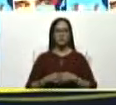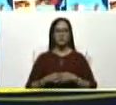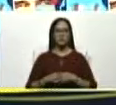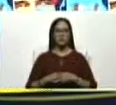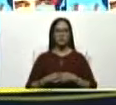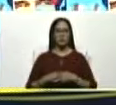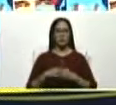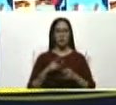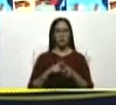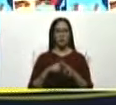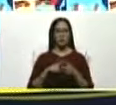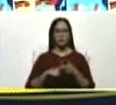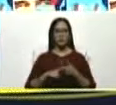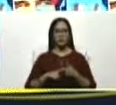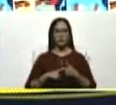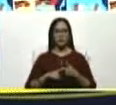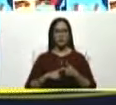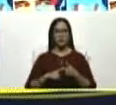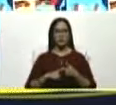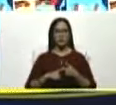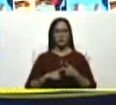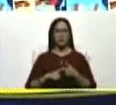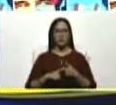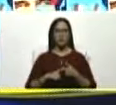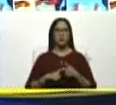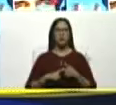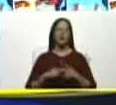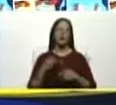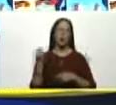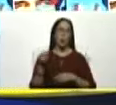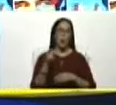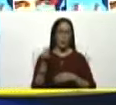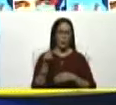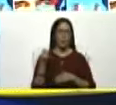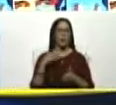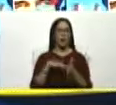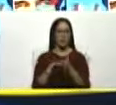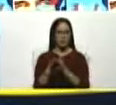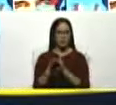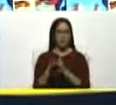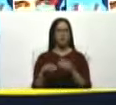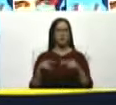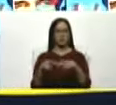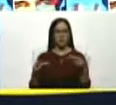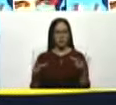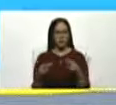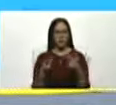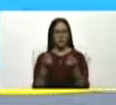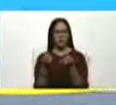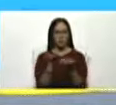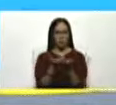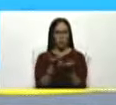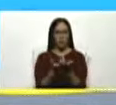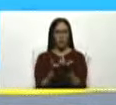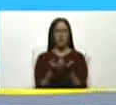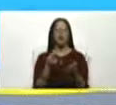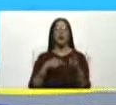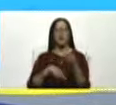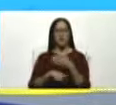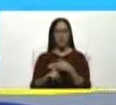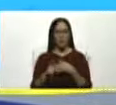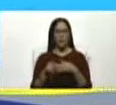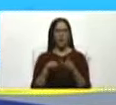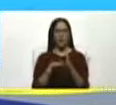Así que, así como hemos avanzado en el frente económico, vamos avanzando en el